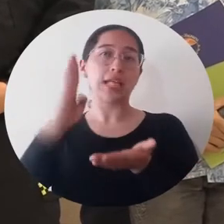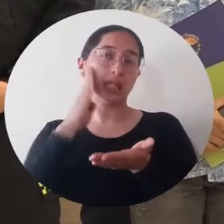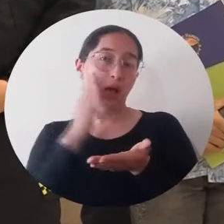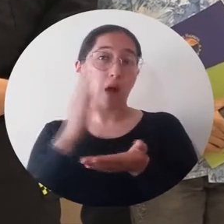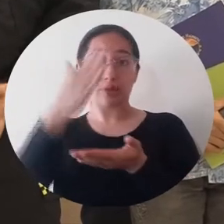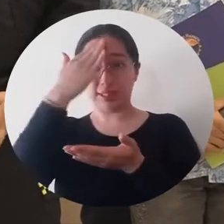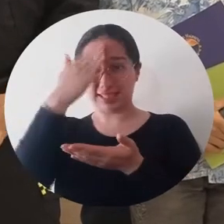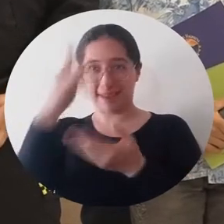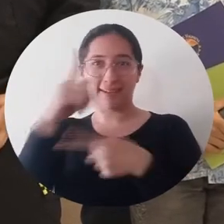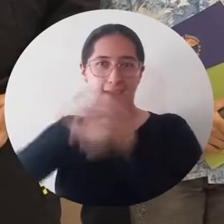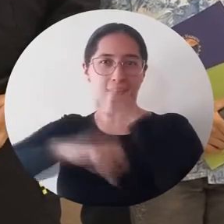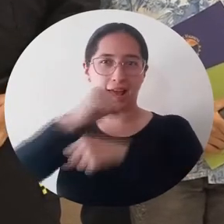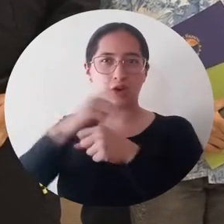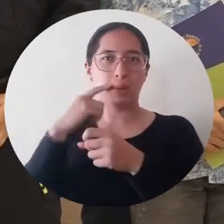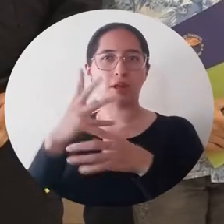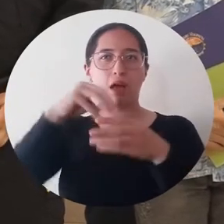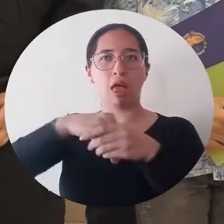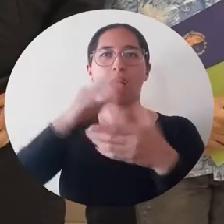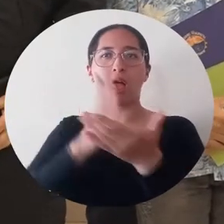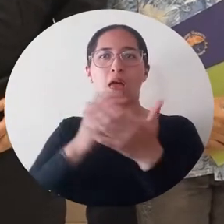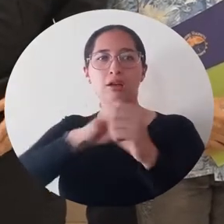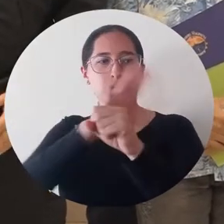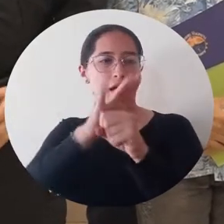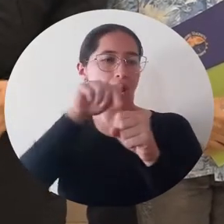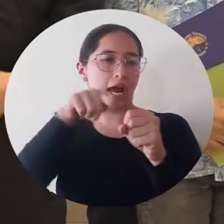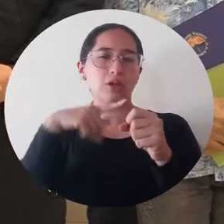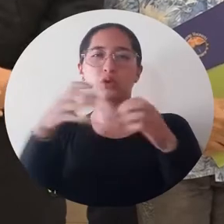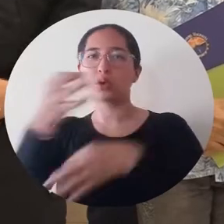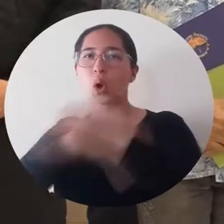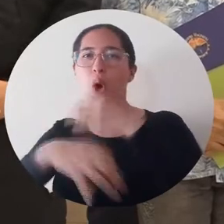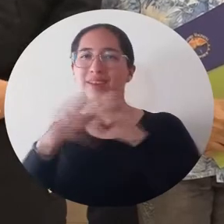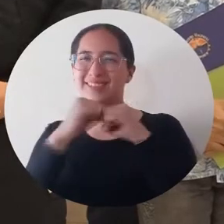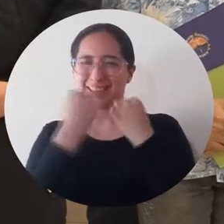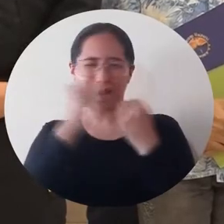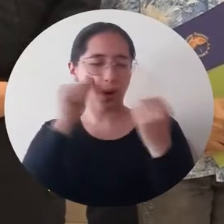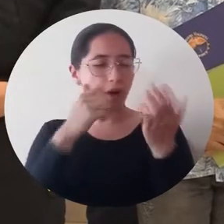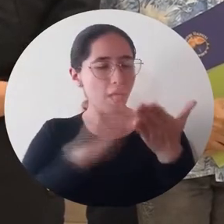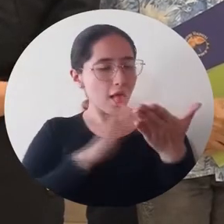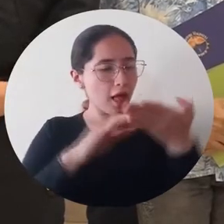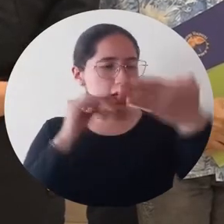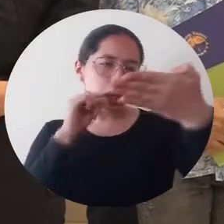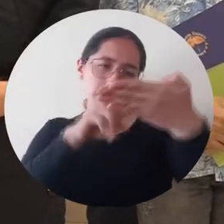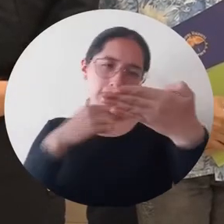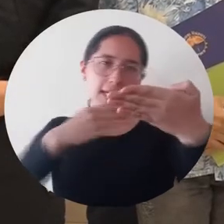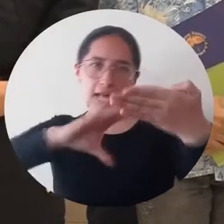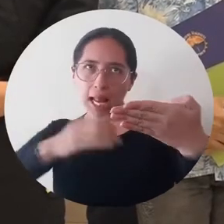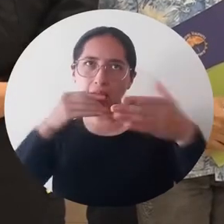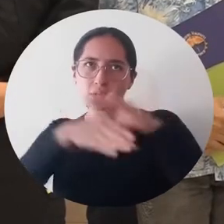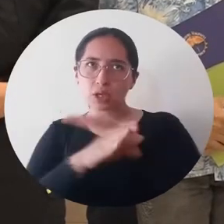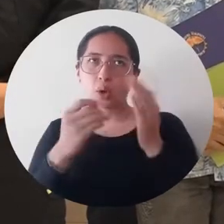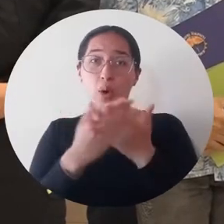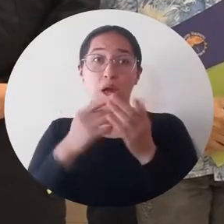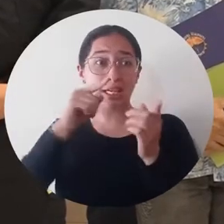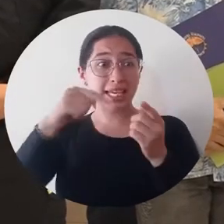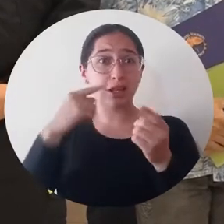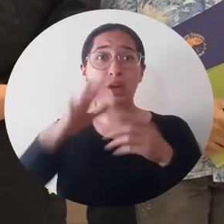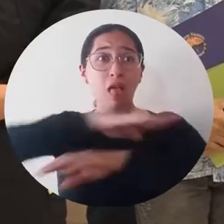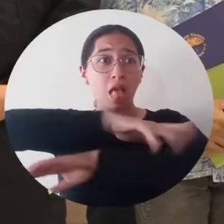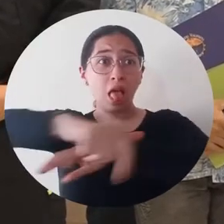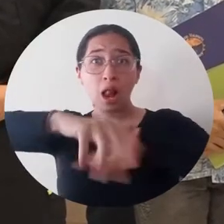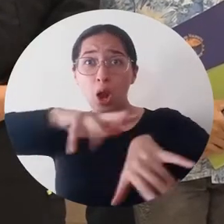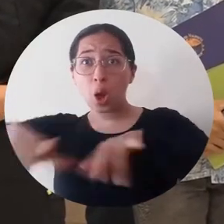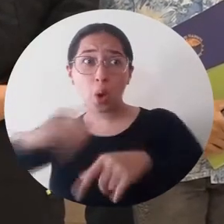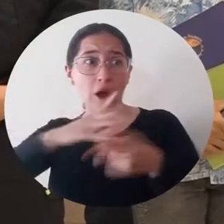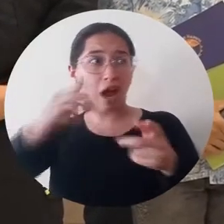tablet, fueron el salón de clase. Y creo que esos aparatos hurtados terminan comercializados aquí mismo en la ciudad. Entonces, el llamado a muchos es, por favor,